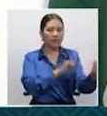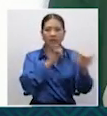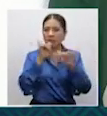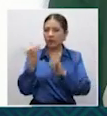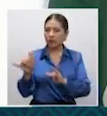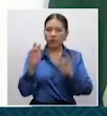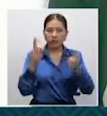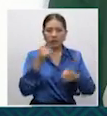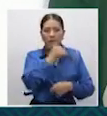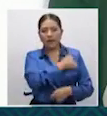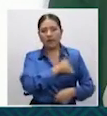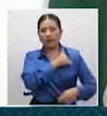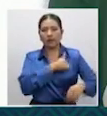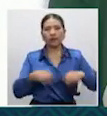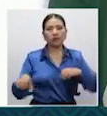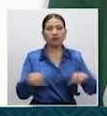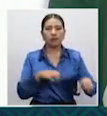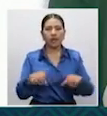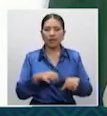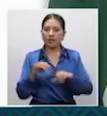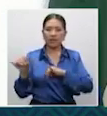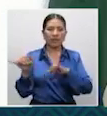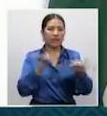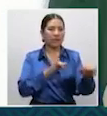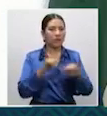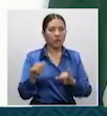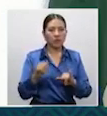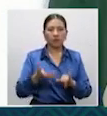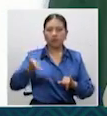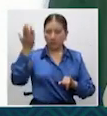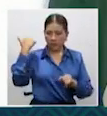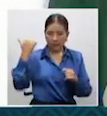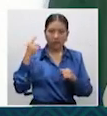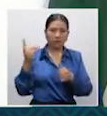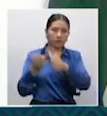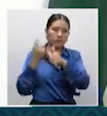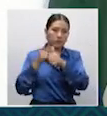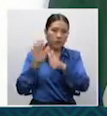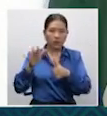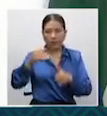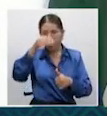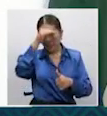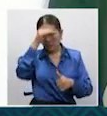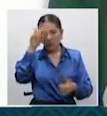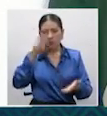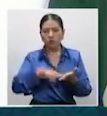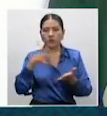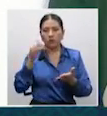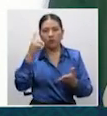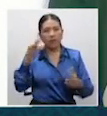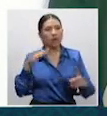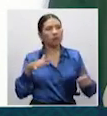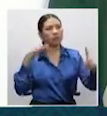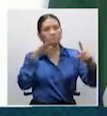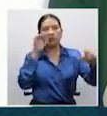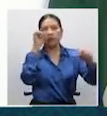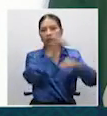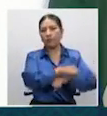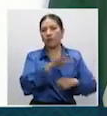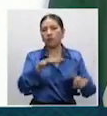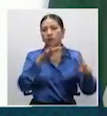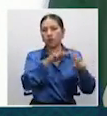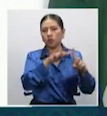la misma acción que ha hecho el señor Luis Fernando Camacho el 2019. ¿Por qué se movilizaron